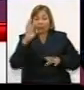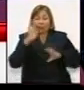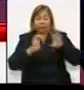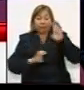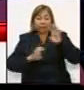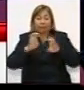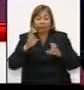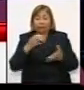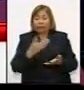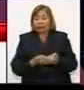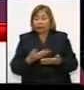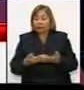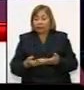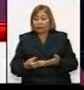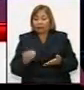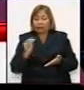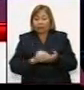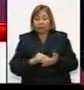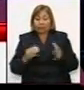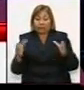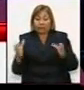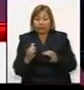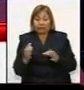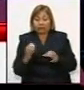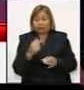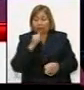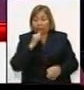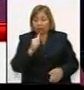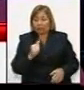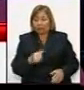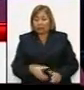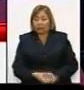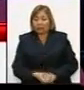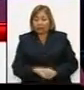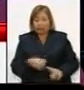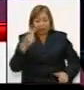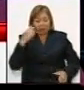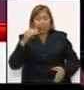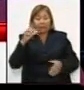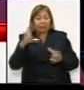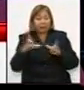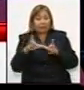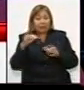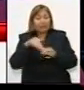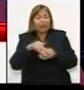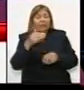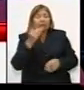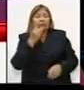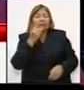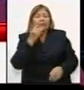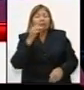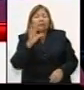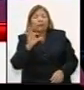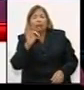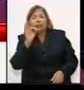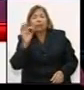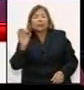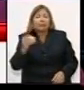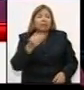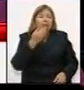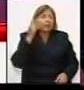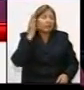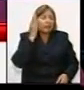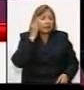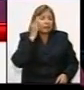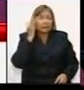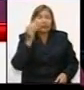distritos electorales más pequeños, que creo que tiene que ser así, para que el elector sepa quién es su elegido y el elegido sepa quiénes